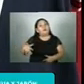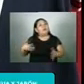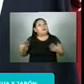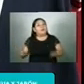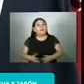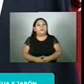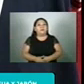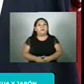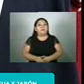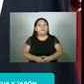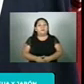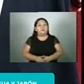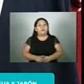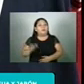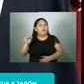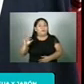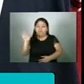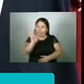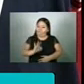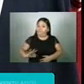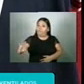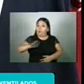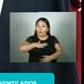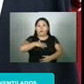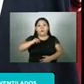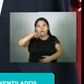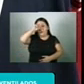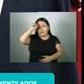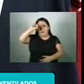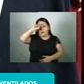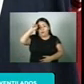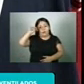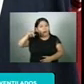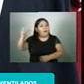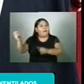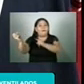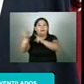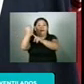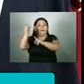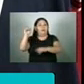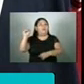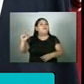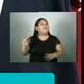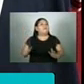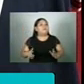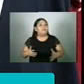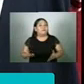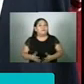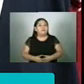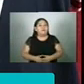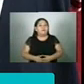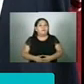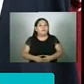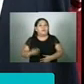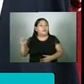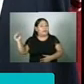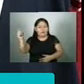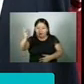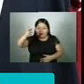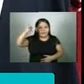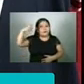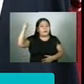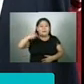trataba de hacer bien las cosas. Le gustaba ganar. Era una persona ganadora,